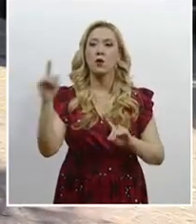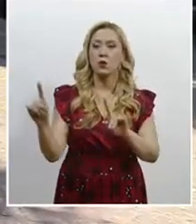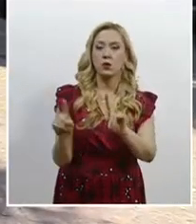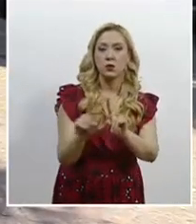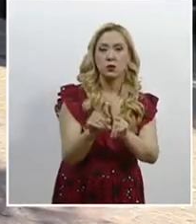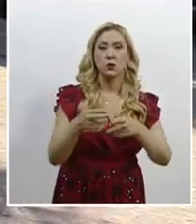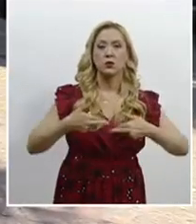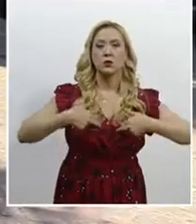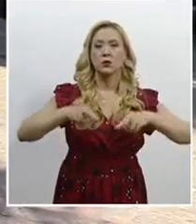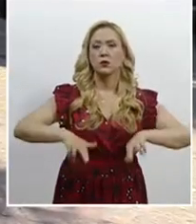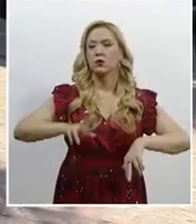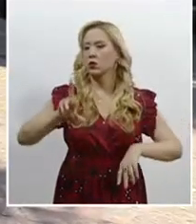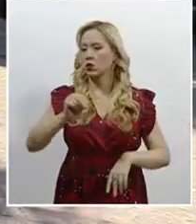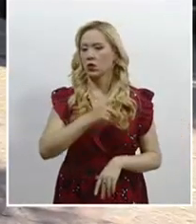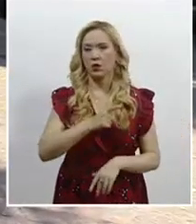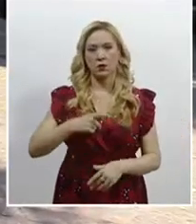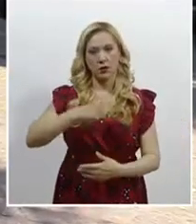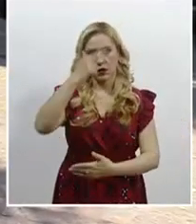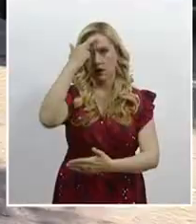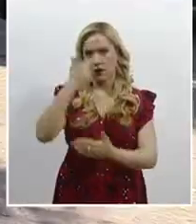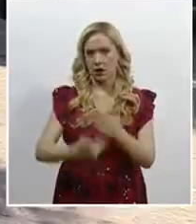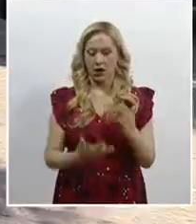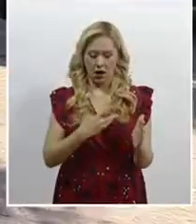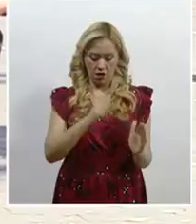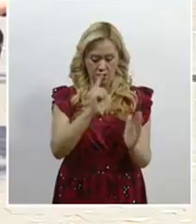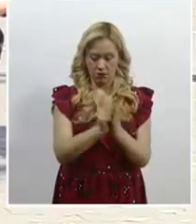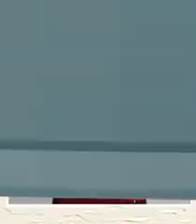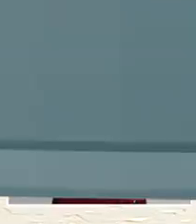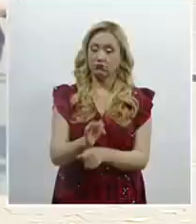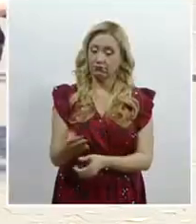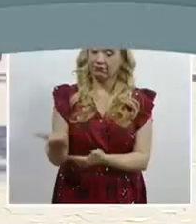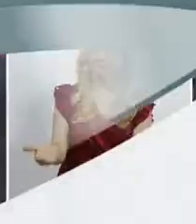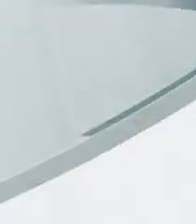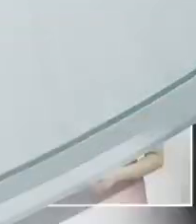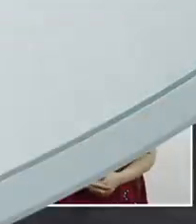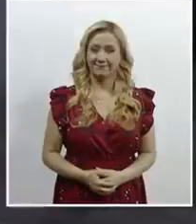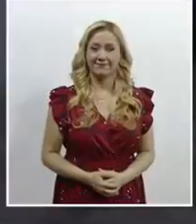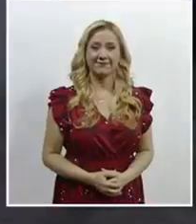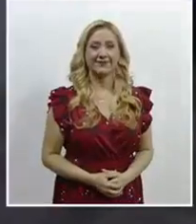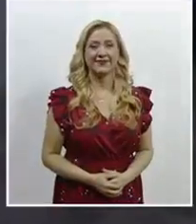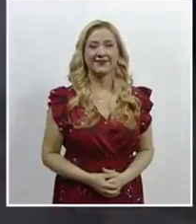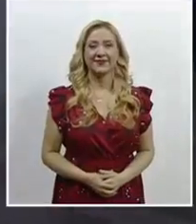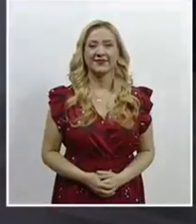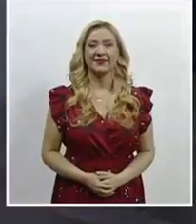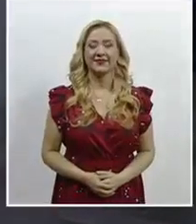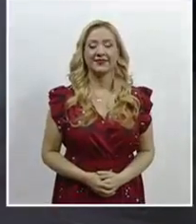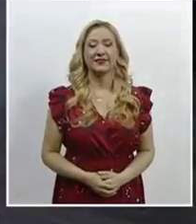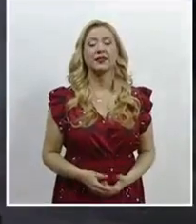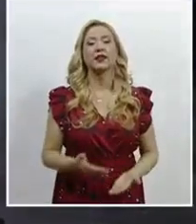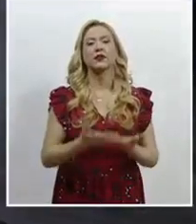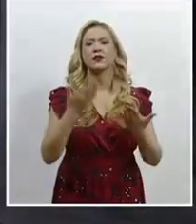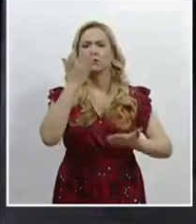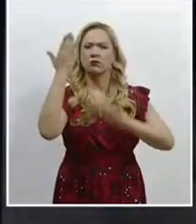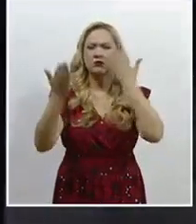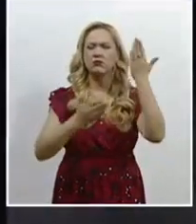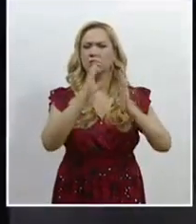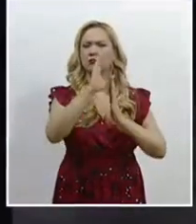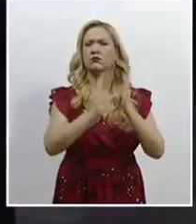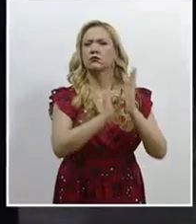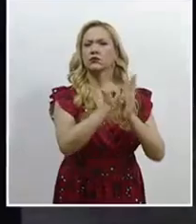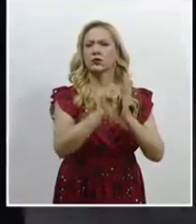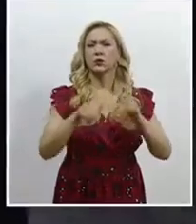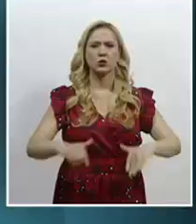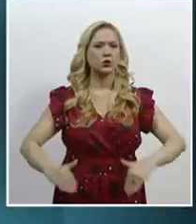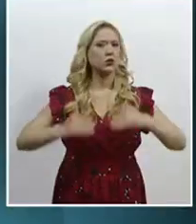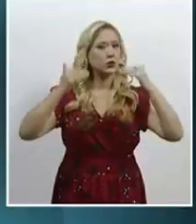y obligaciones jurídicas contraídas previamente. Y el Centro de Estudios Constitucionales de la